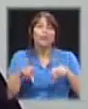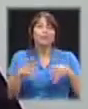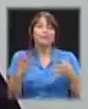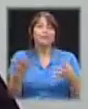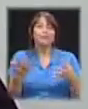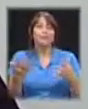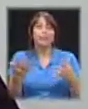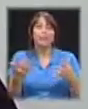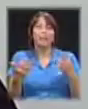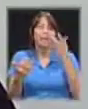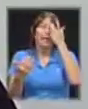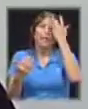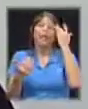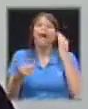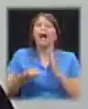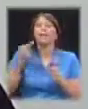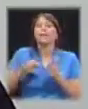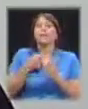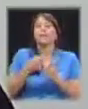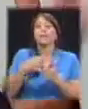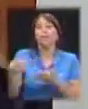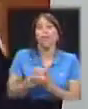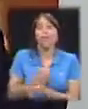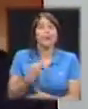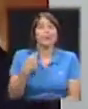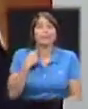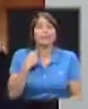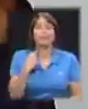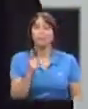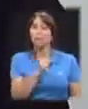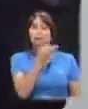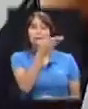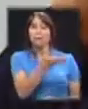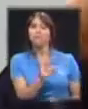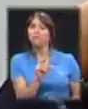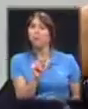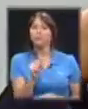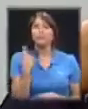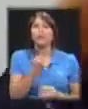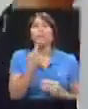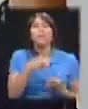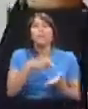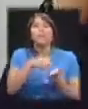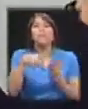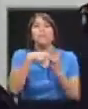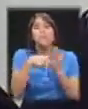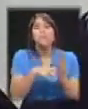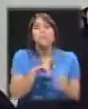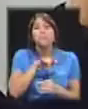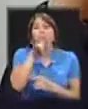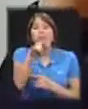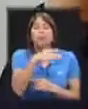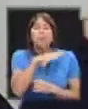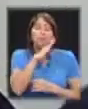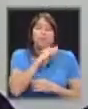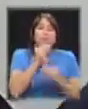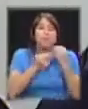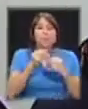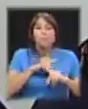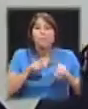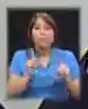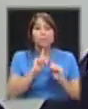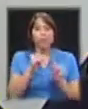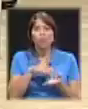por mandar una fotografía cobra. No, este era alguien que quería sembrar semilla, que quería y otro